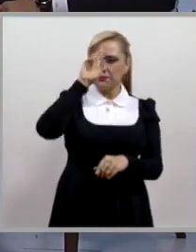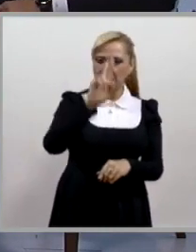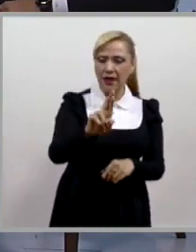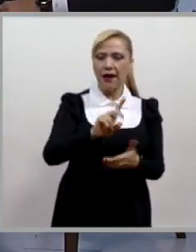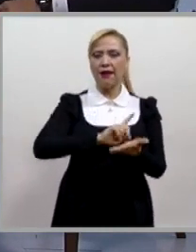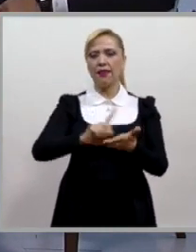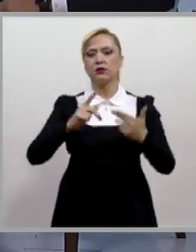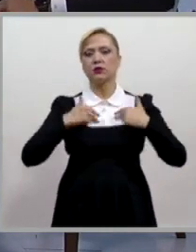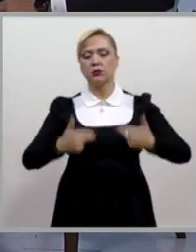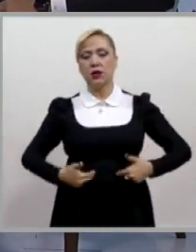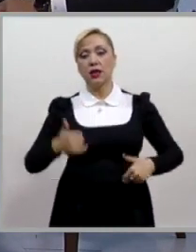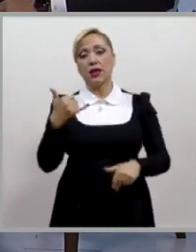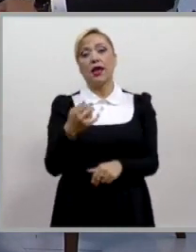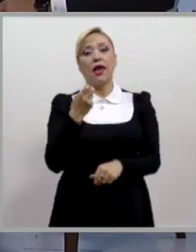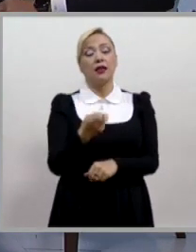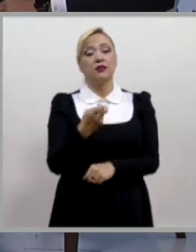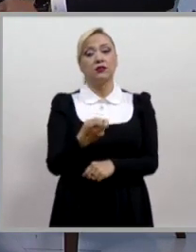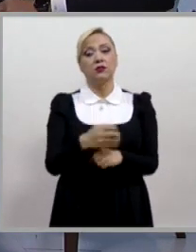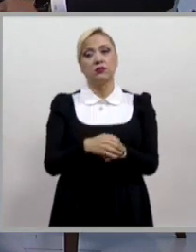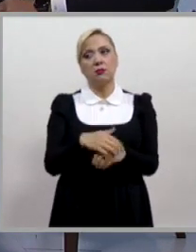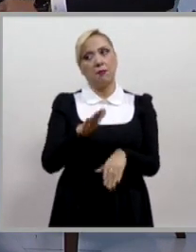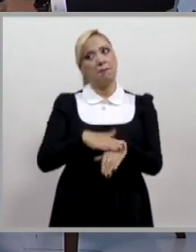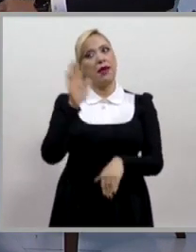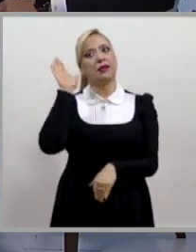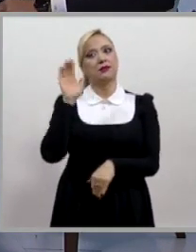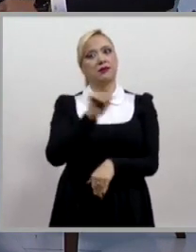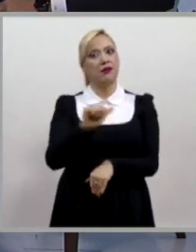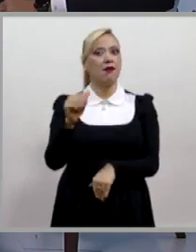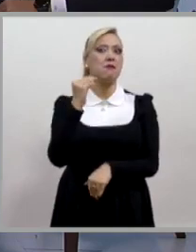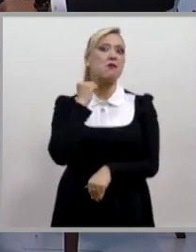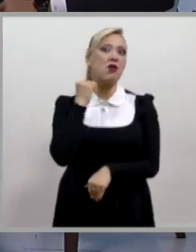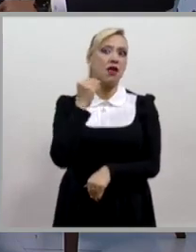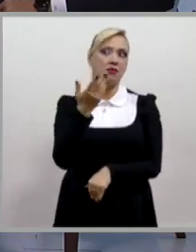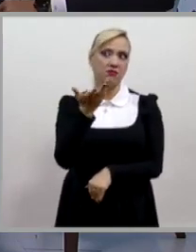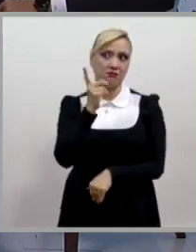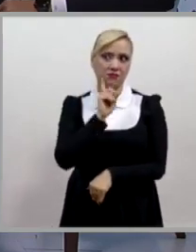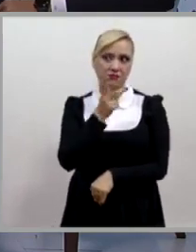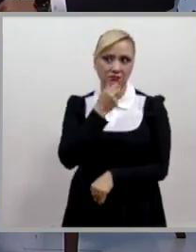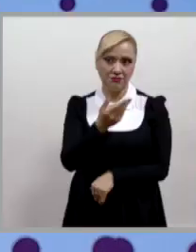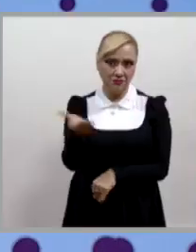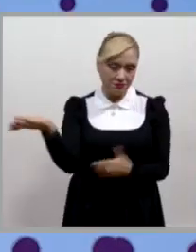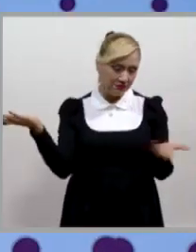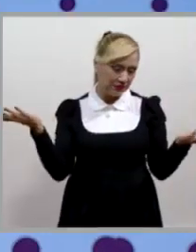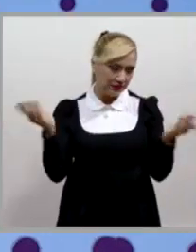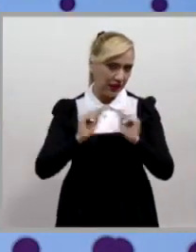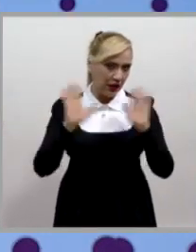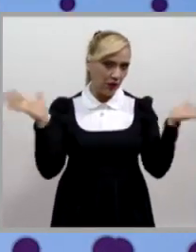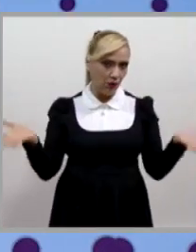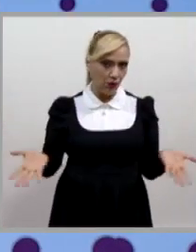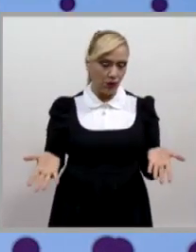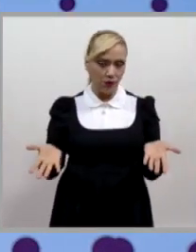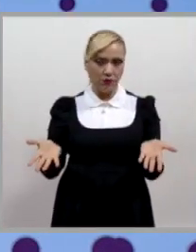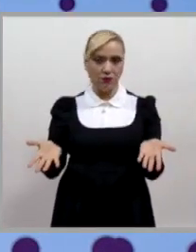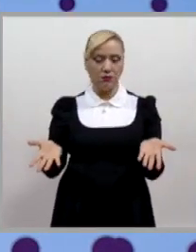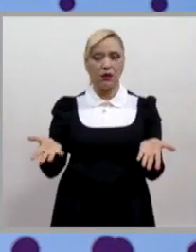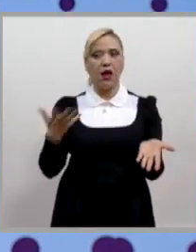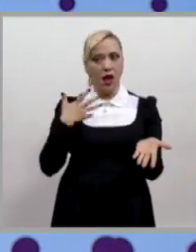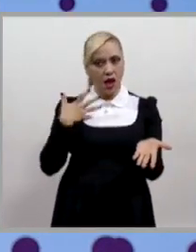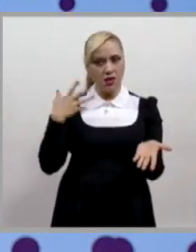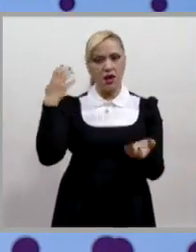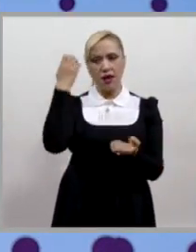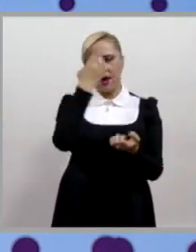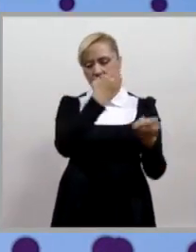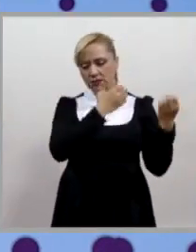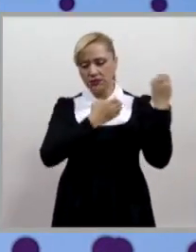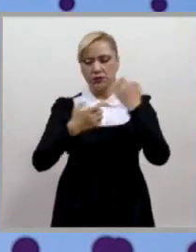derechos humanos y bueno, más tratándose de las abogadas y los abogados, y además saber qué es lo que implica. Ahorita decía Carla que hay un análisis